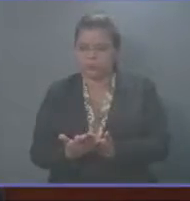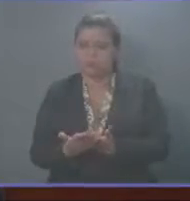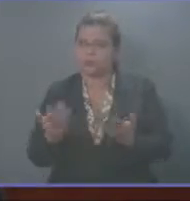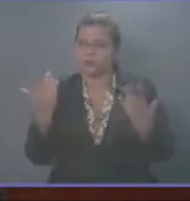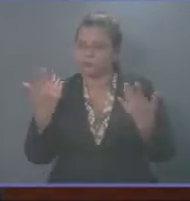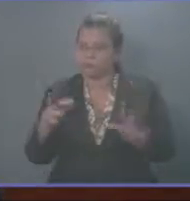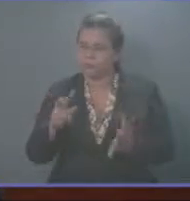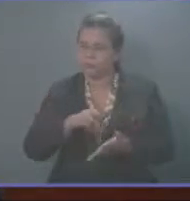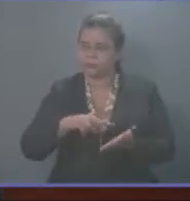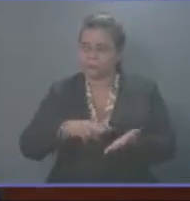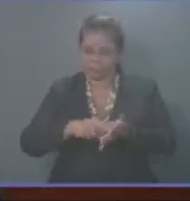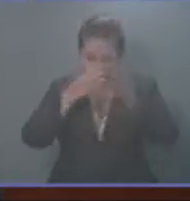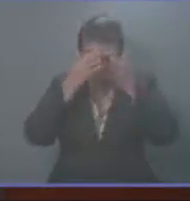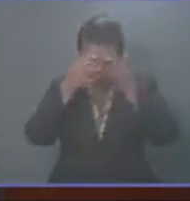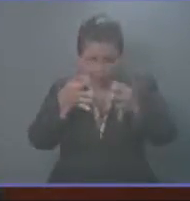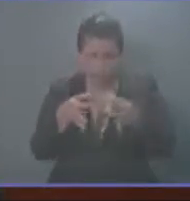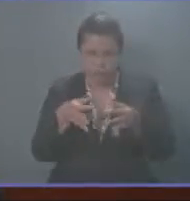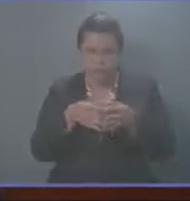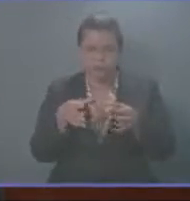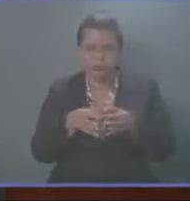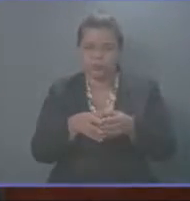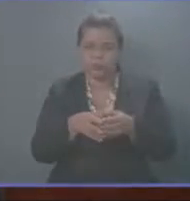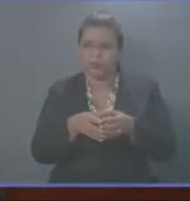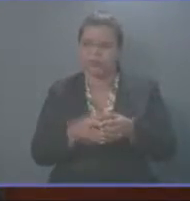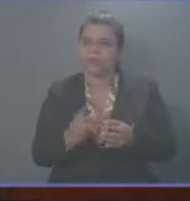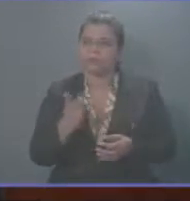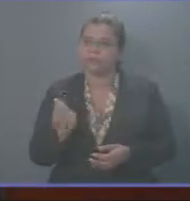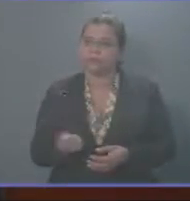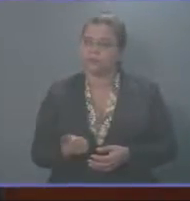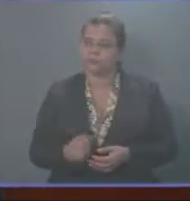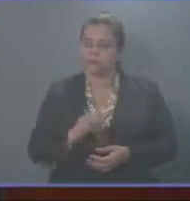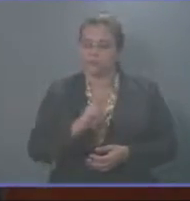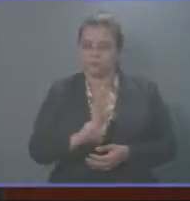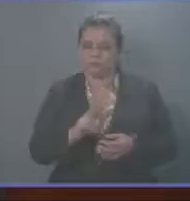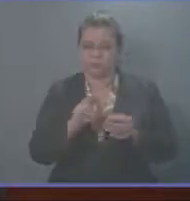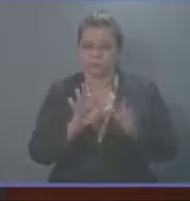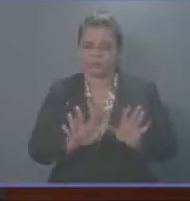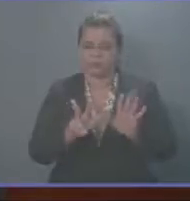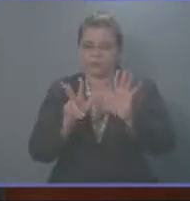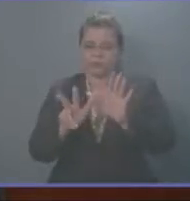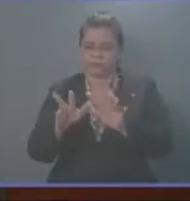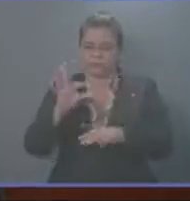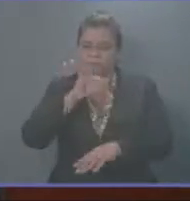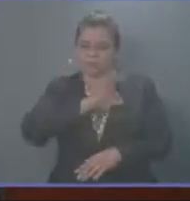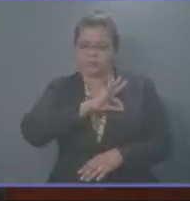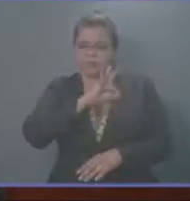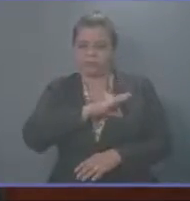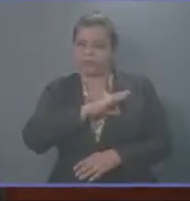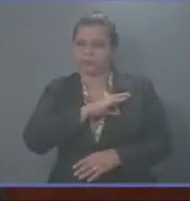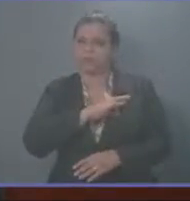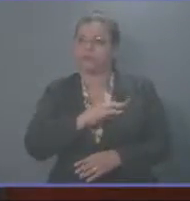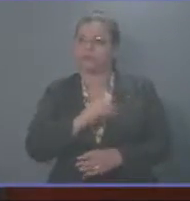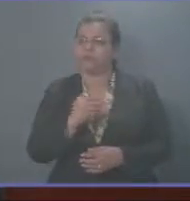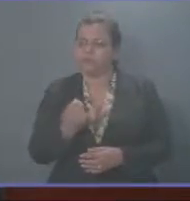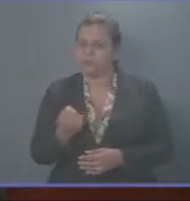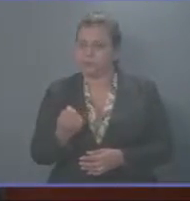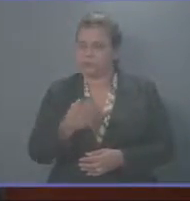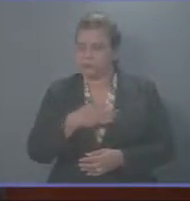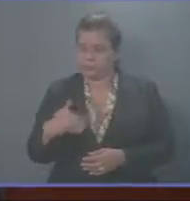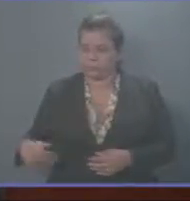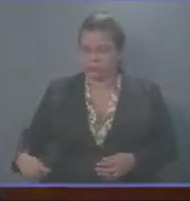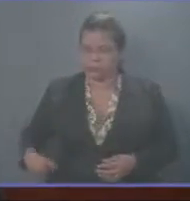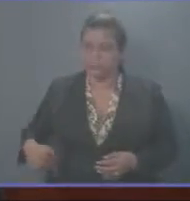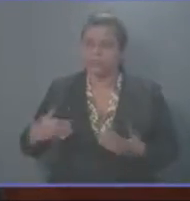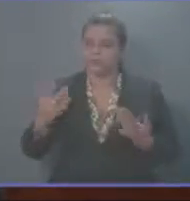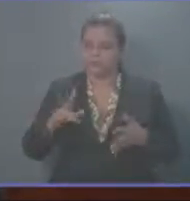Leído el dictamen número 218, favorable parcial, señor presidente,